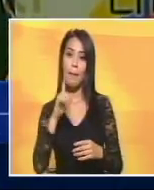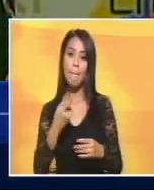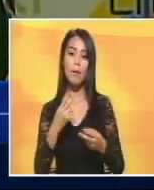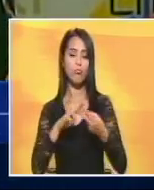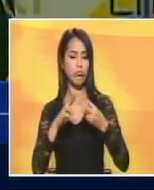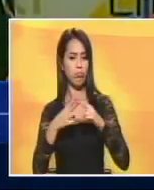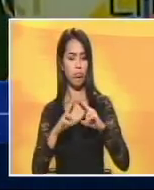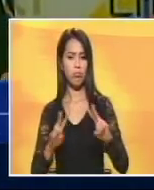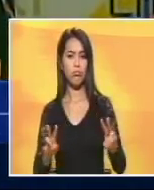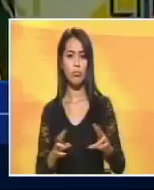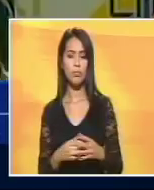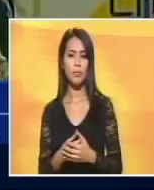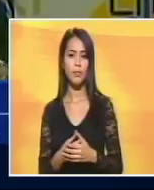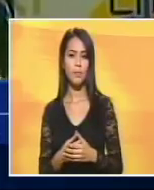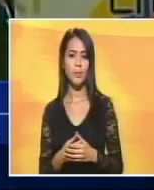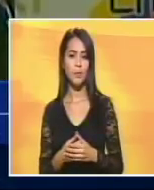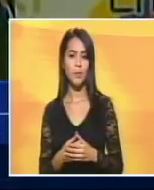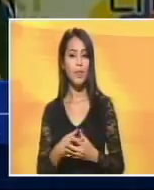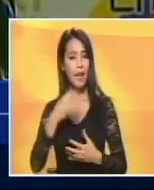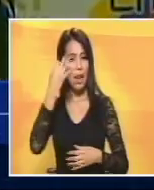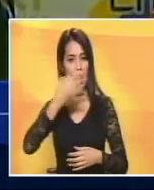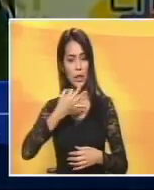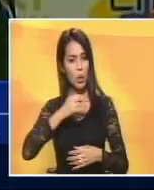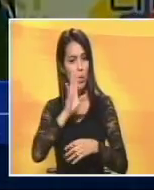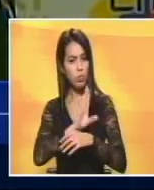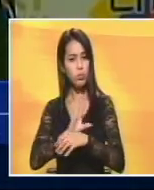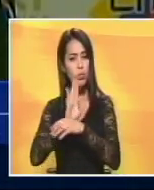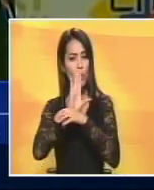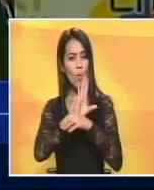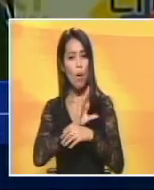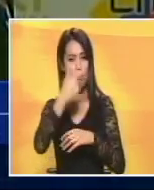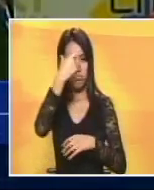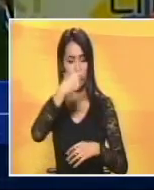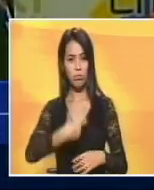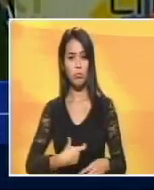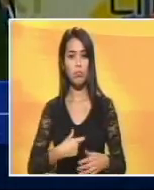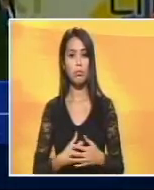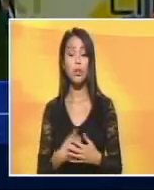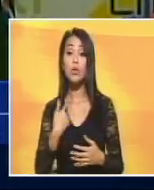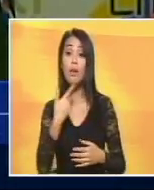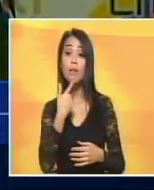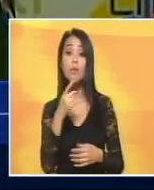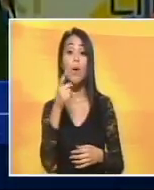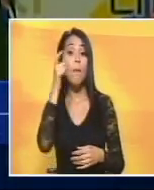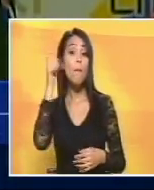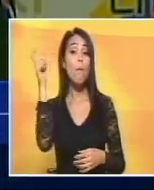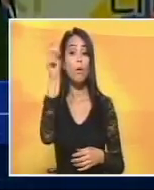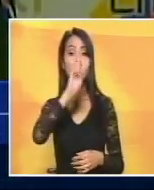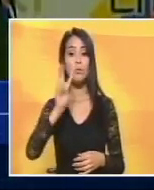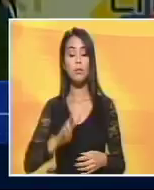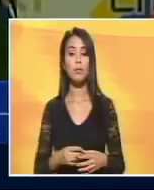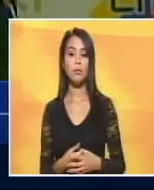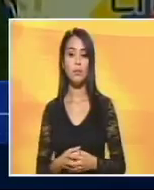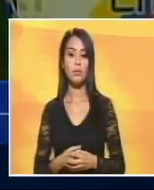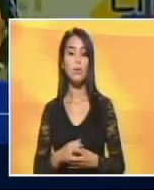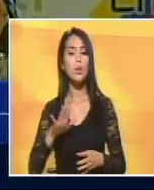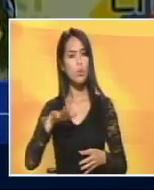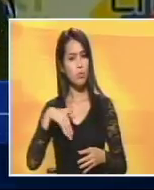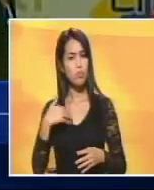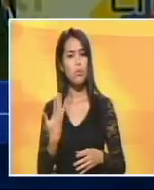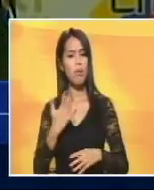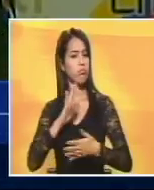paz, la seguridad ciudadana. Yo le digo al pueblo de Venezuela que puede